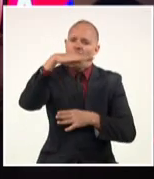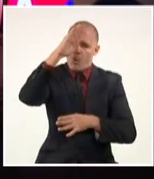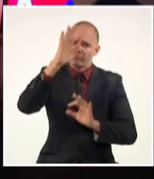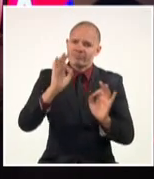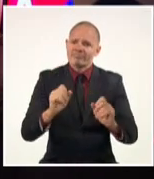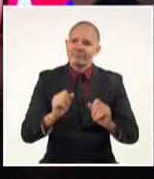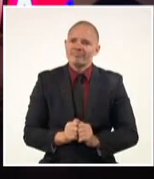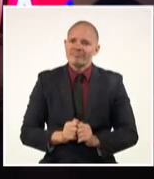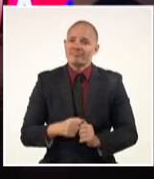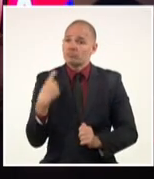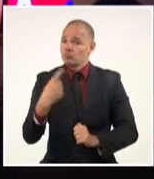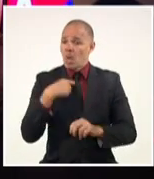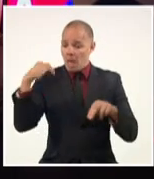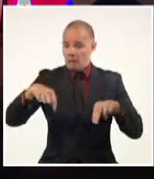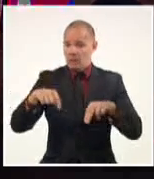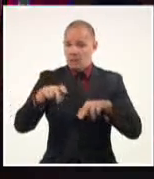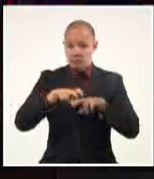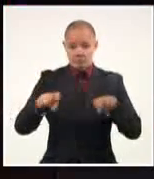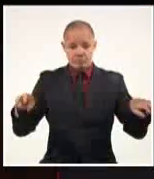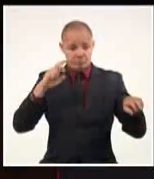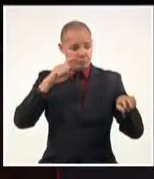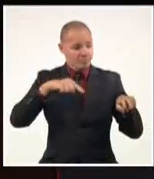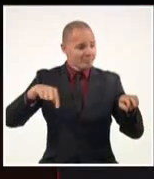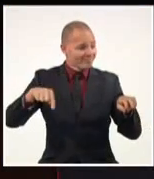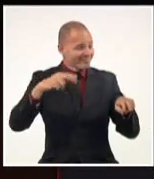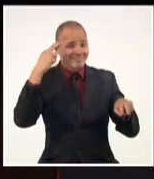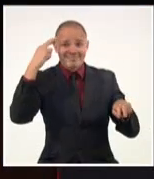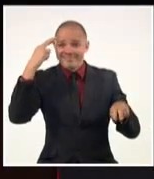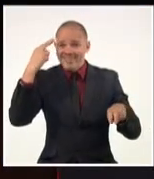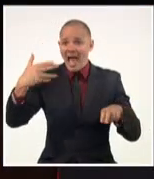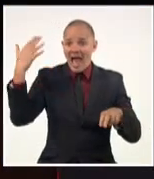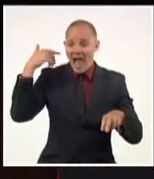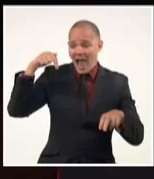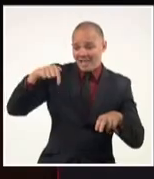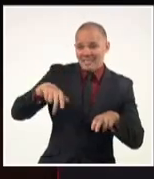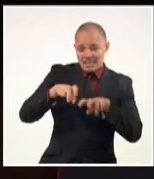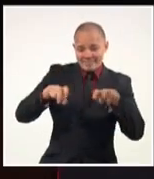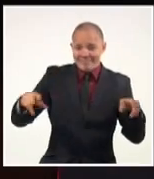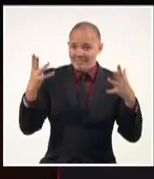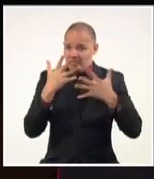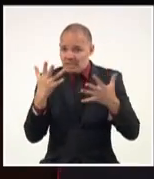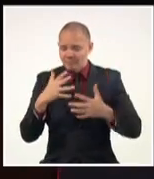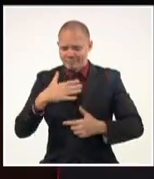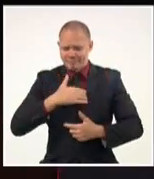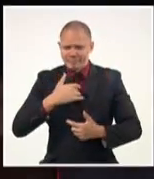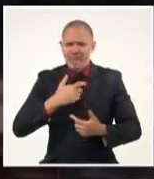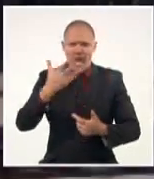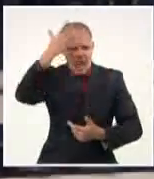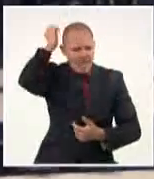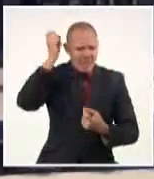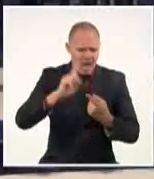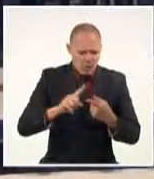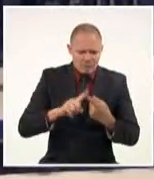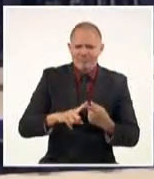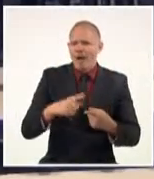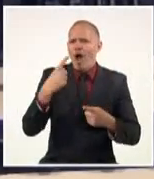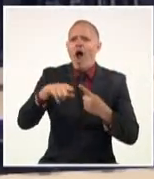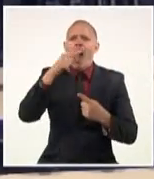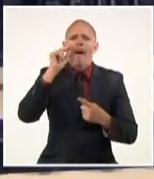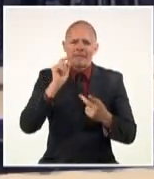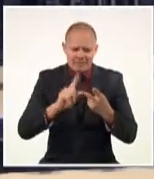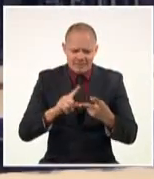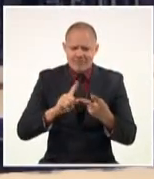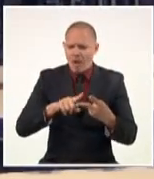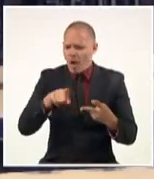el cual con Raúl, Almeida, Celia y otros combatientes a su lado, Fidel proclamó la